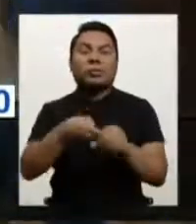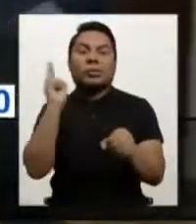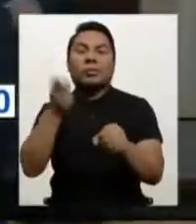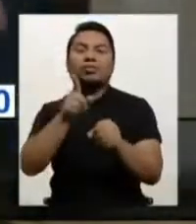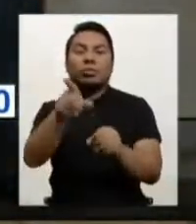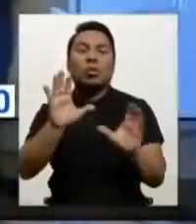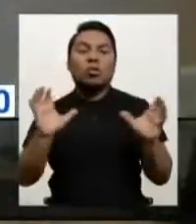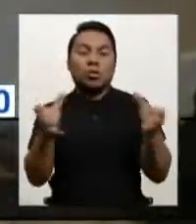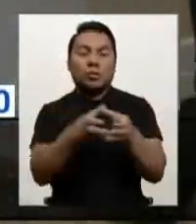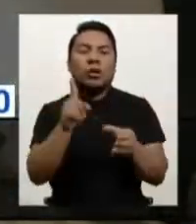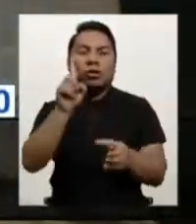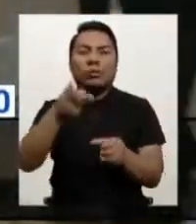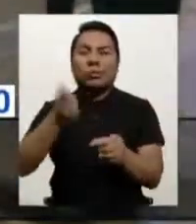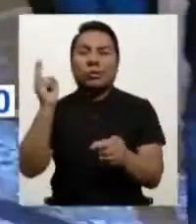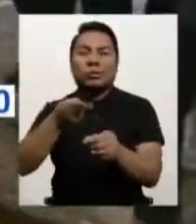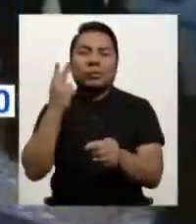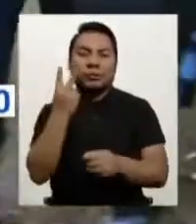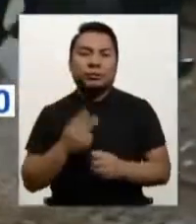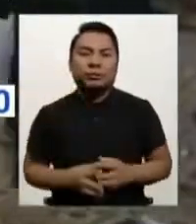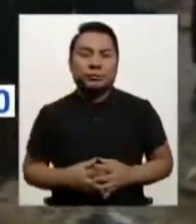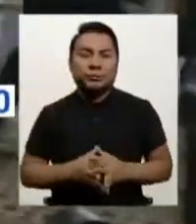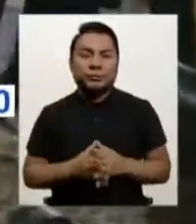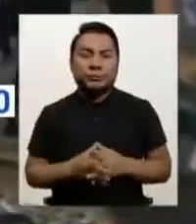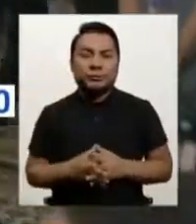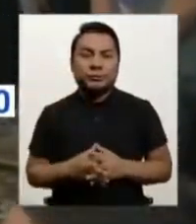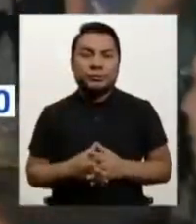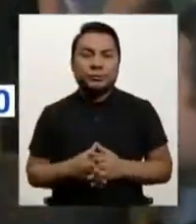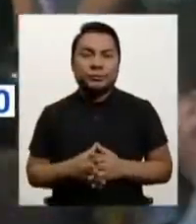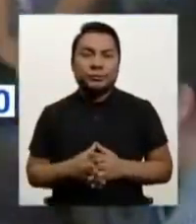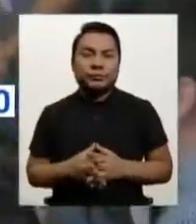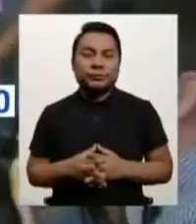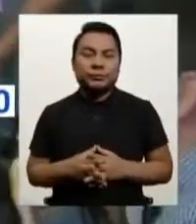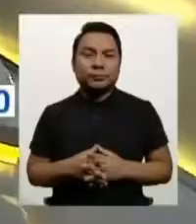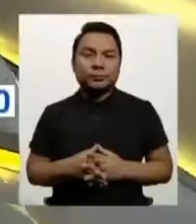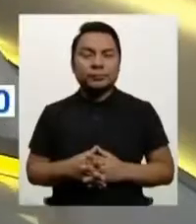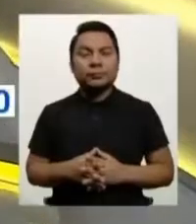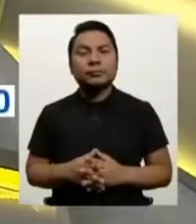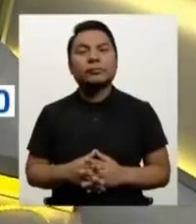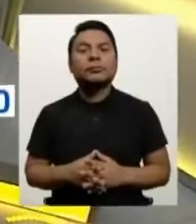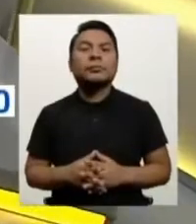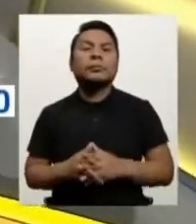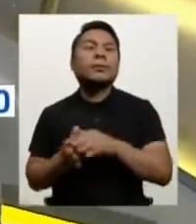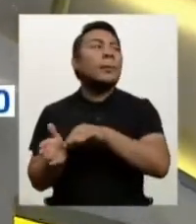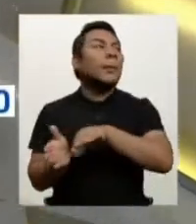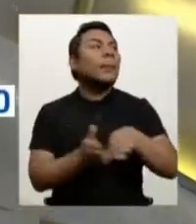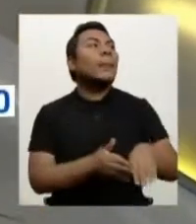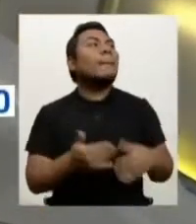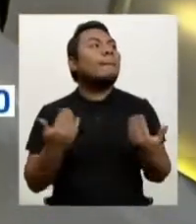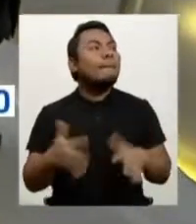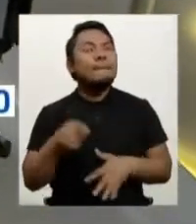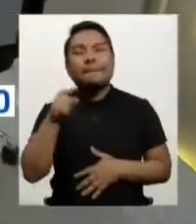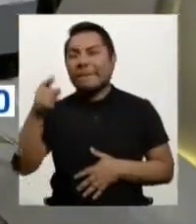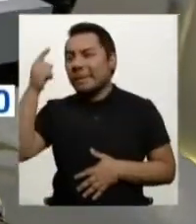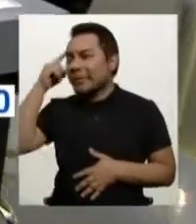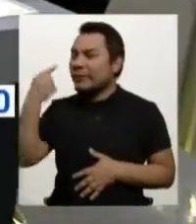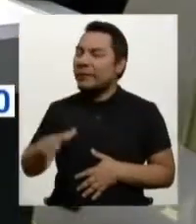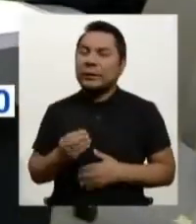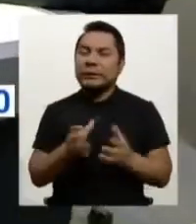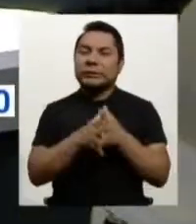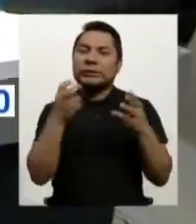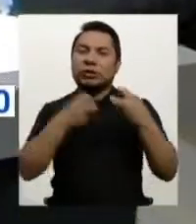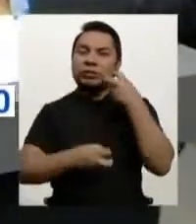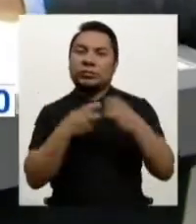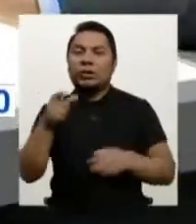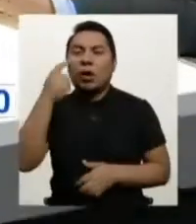Cámara Alta. Bueno, ha sido un caso muy dramático el